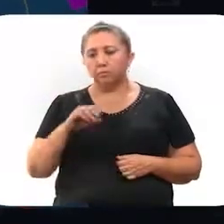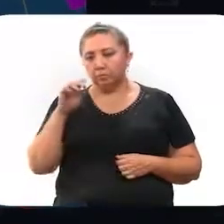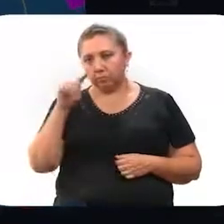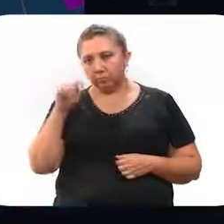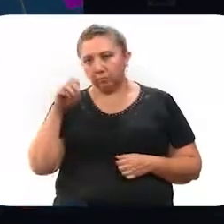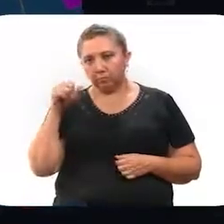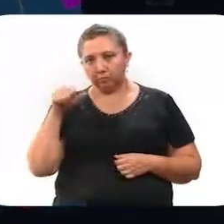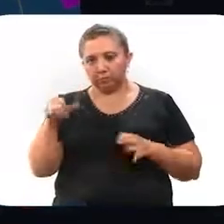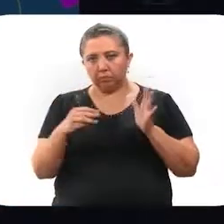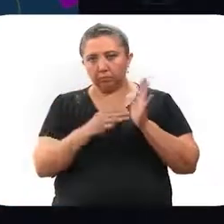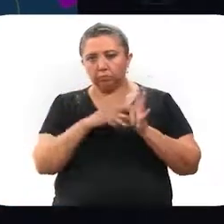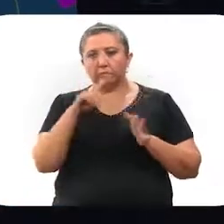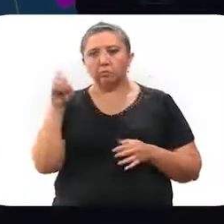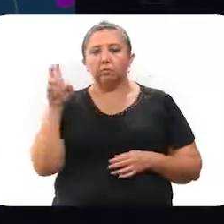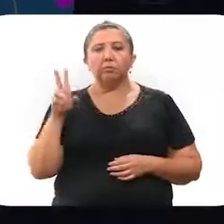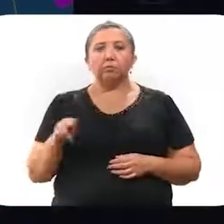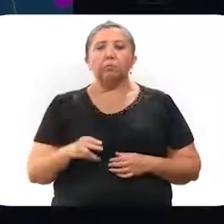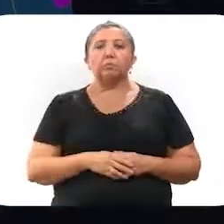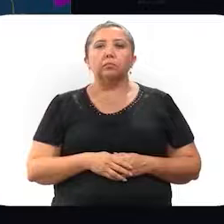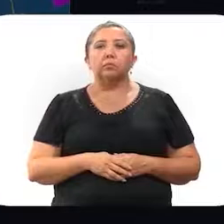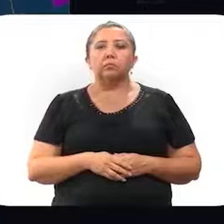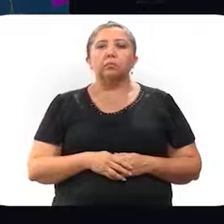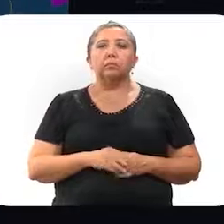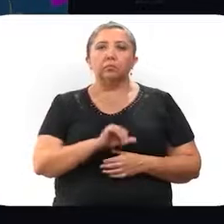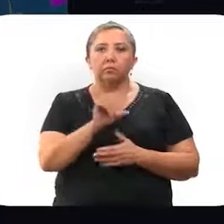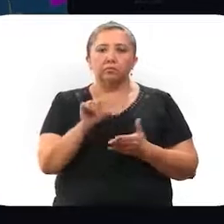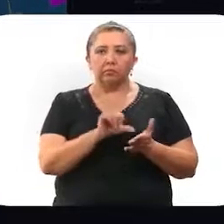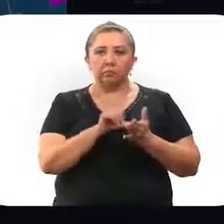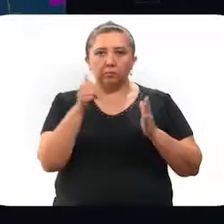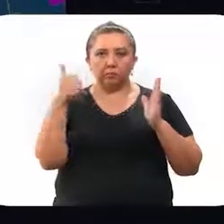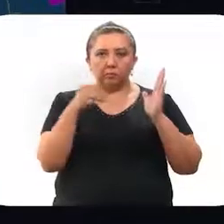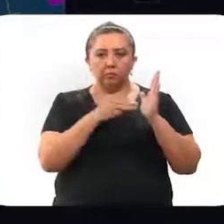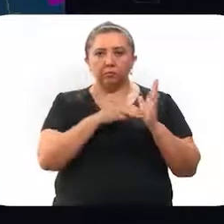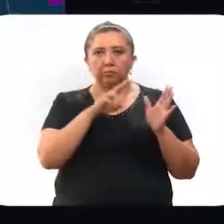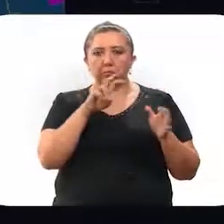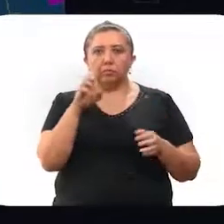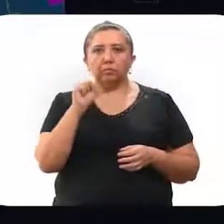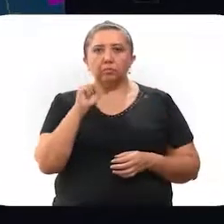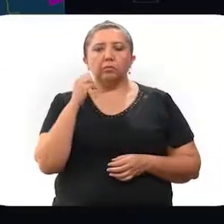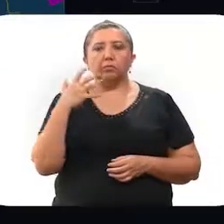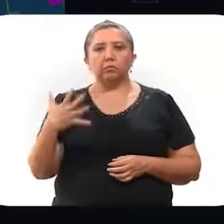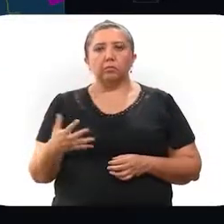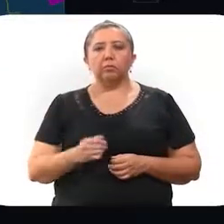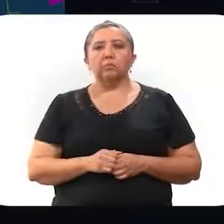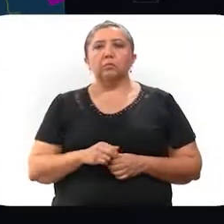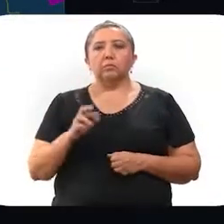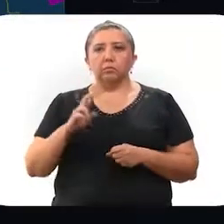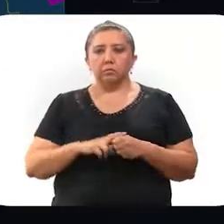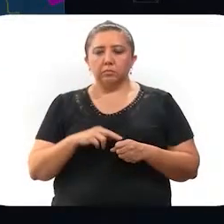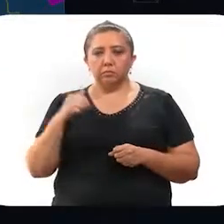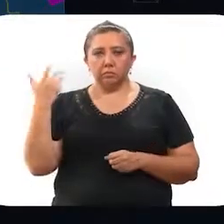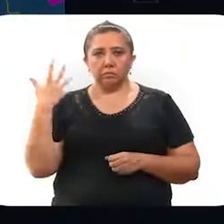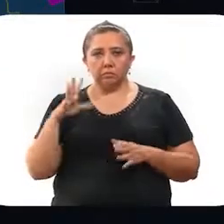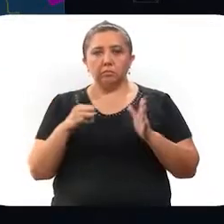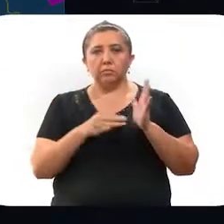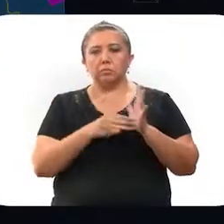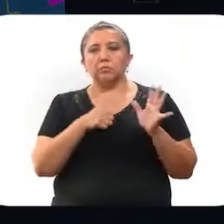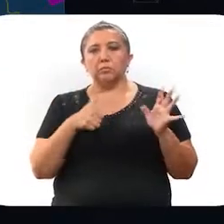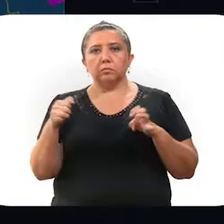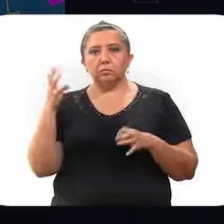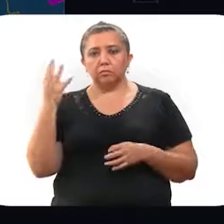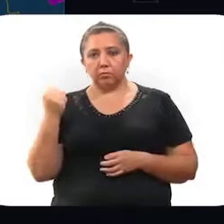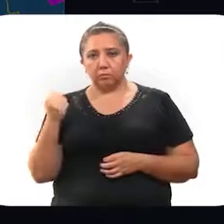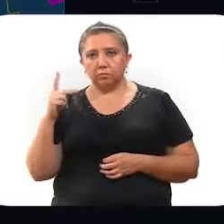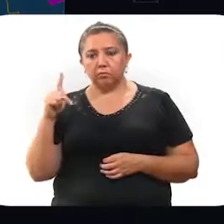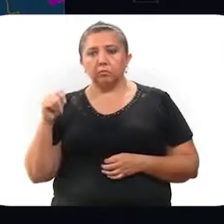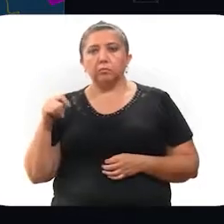oriente 16.180, en la zona centro 6.265, en la zona sur 10.609 y en la